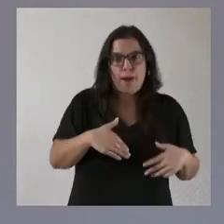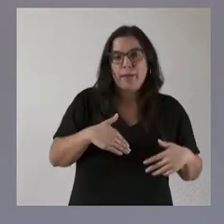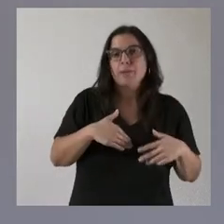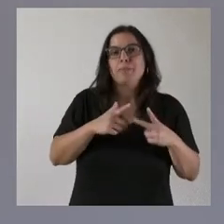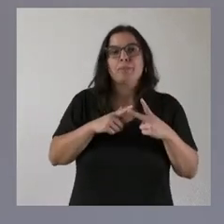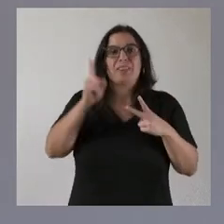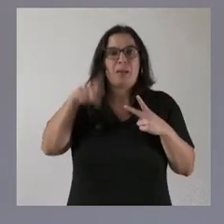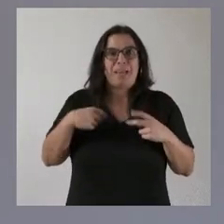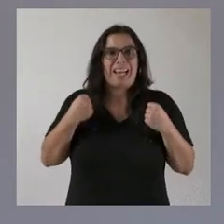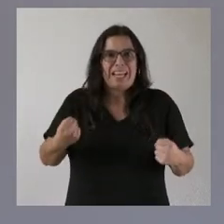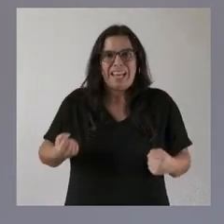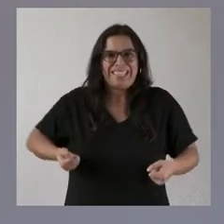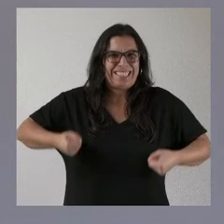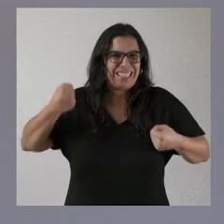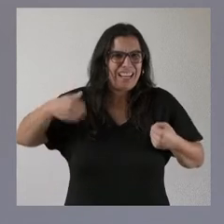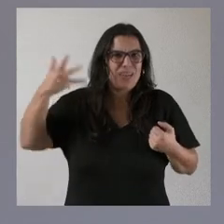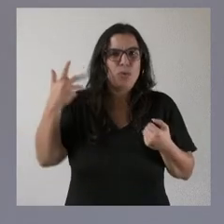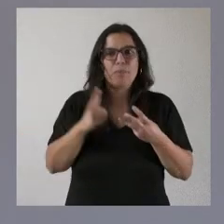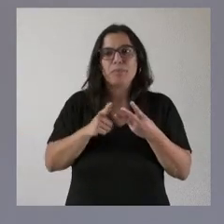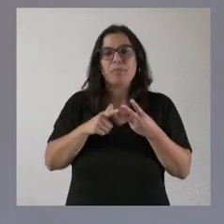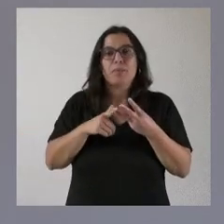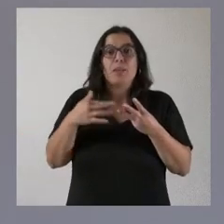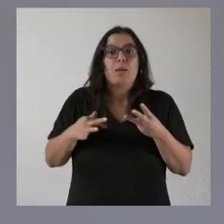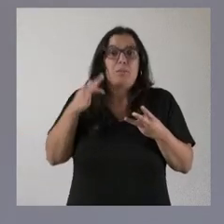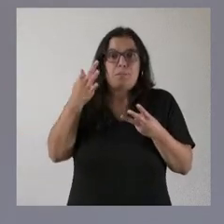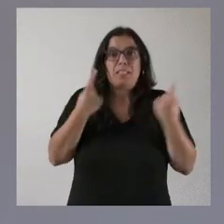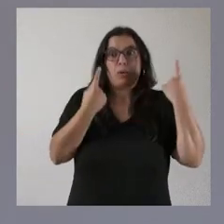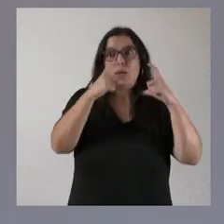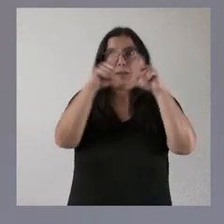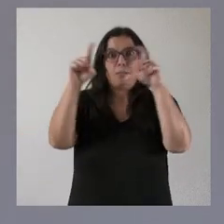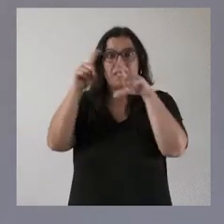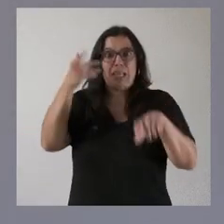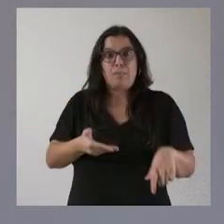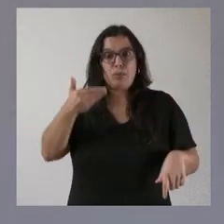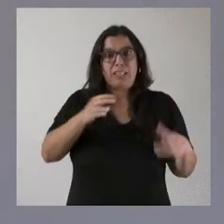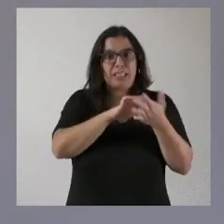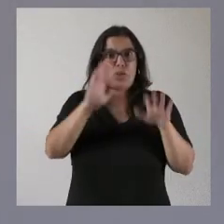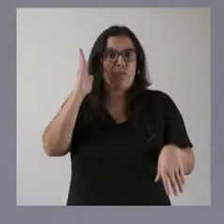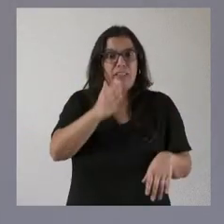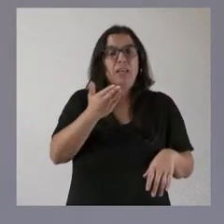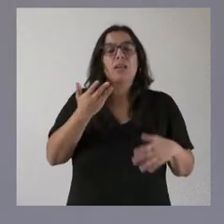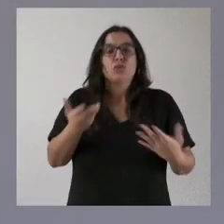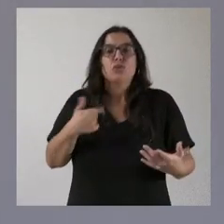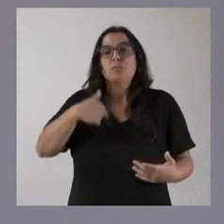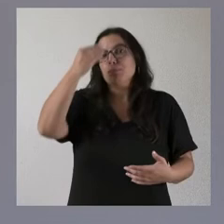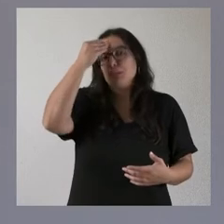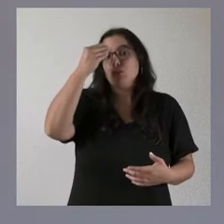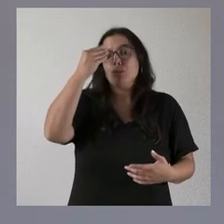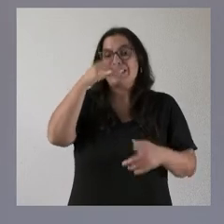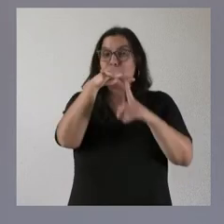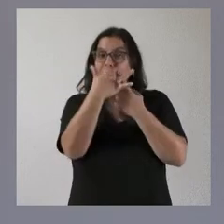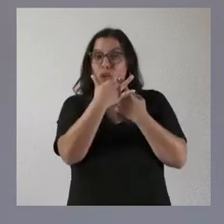la energía y el contexto de algunas importantes empresas de Castilla y león pero queremos que son factores que seguramente